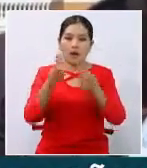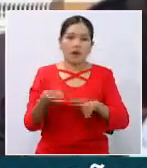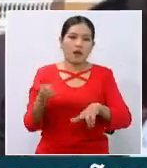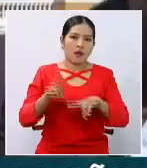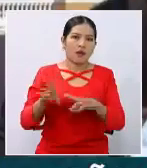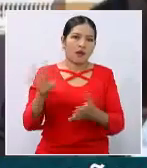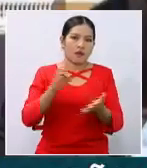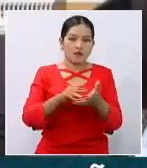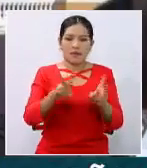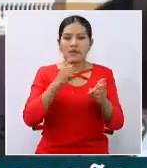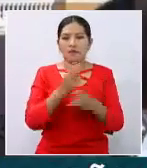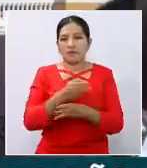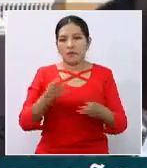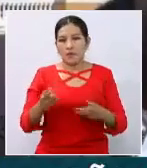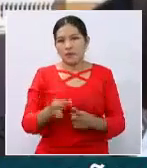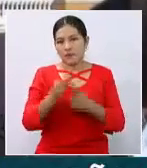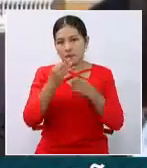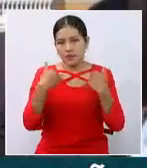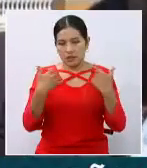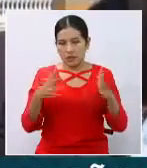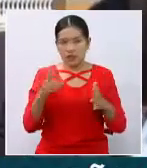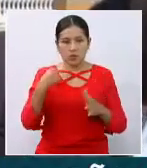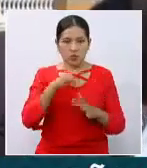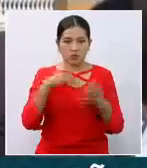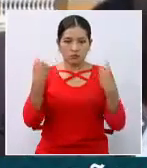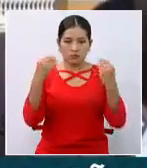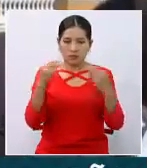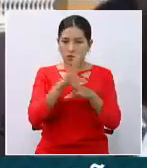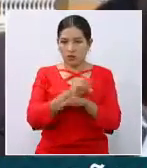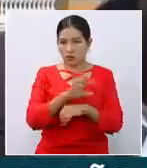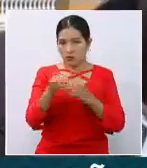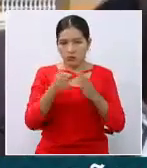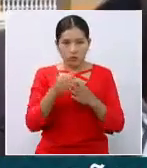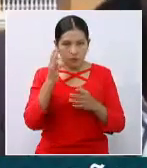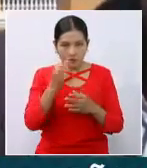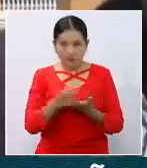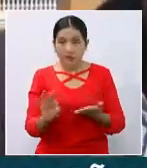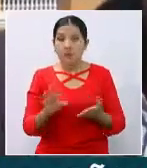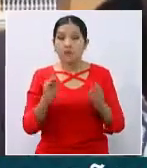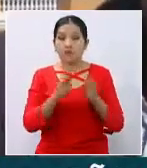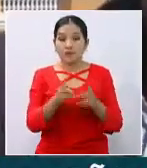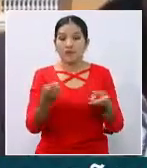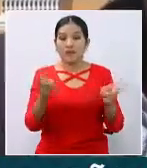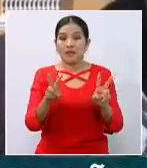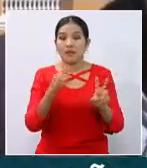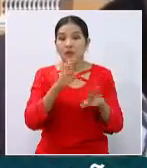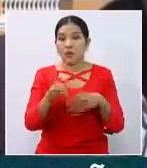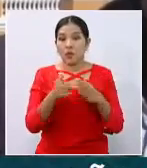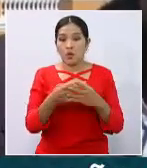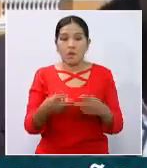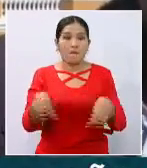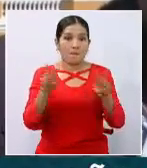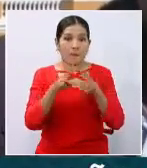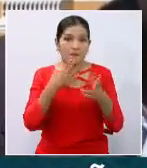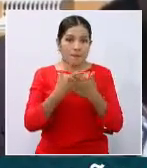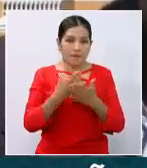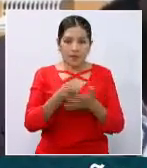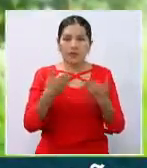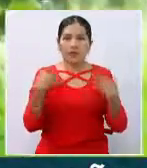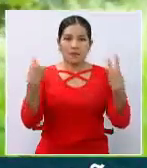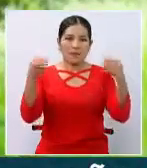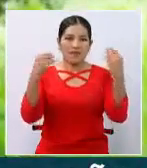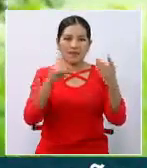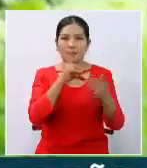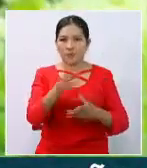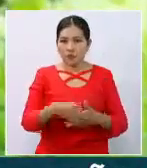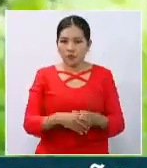materia prima que nosotros acostumbramos vender en fruta fresca nomás no un valor agregado que al productor para empezar tiene un mercado seguro